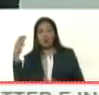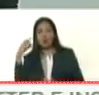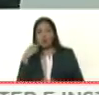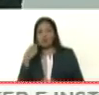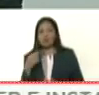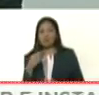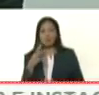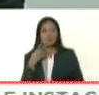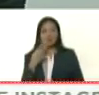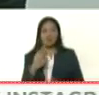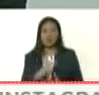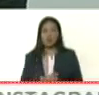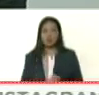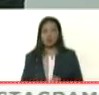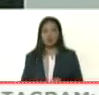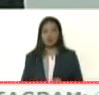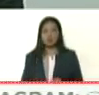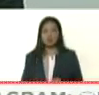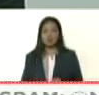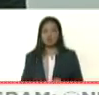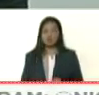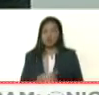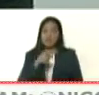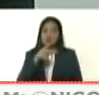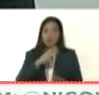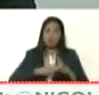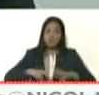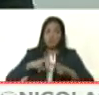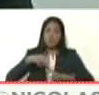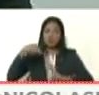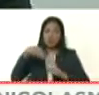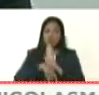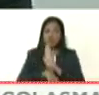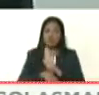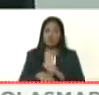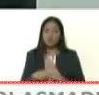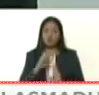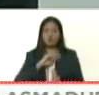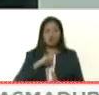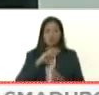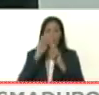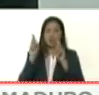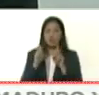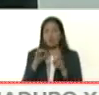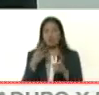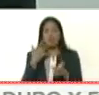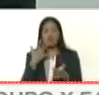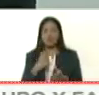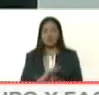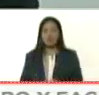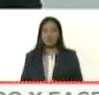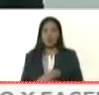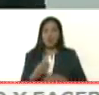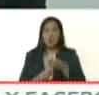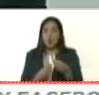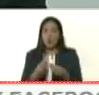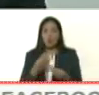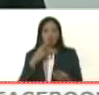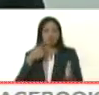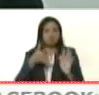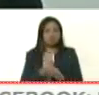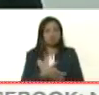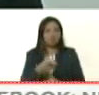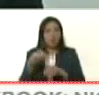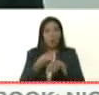dijo que debía abrirse una investigación, nosotros nos preguntamos cómo es que el